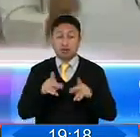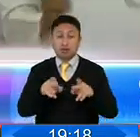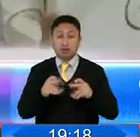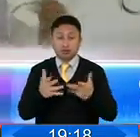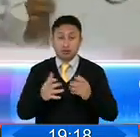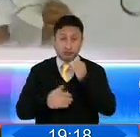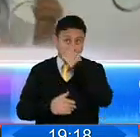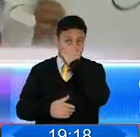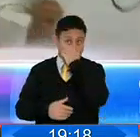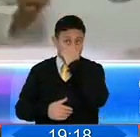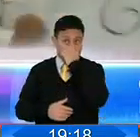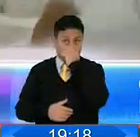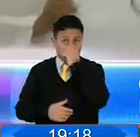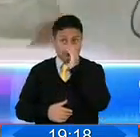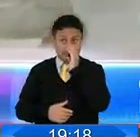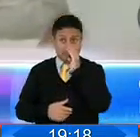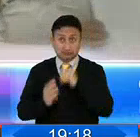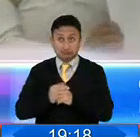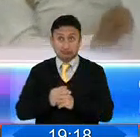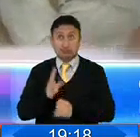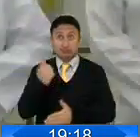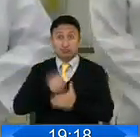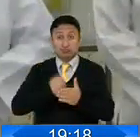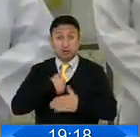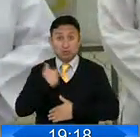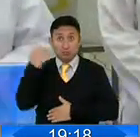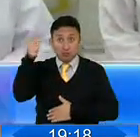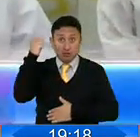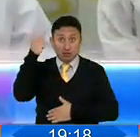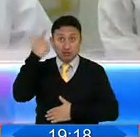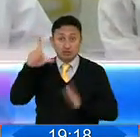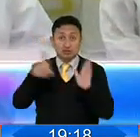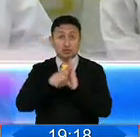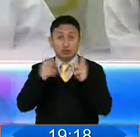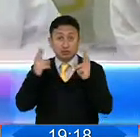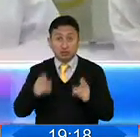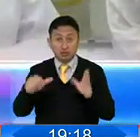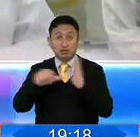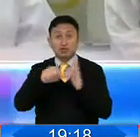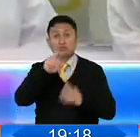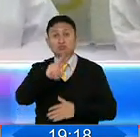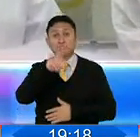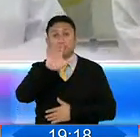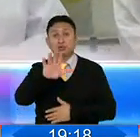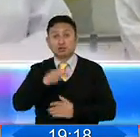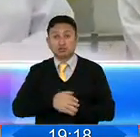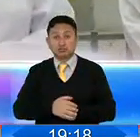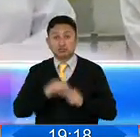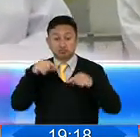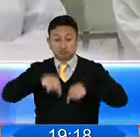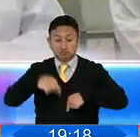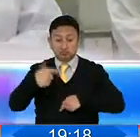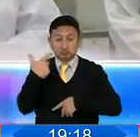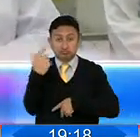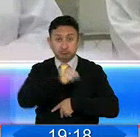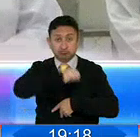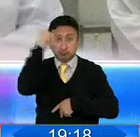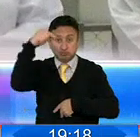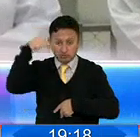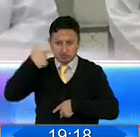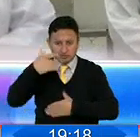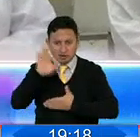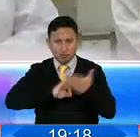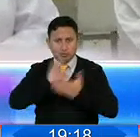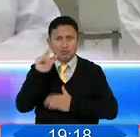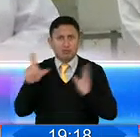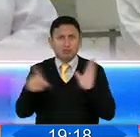presupuestarias. Estamos luchando porque se nos cumpla nuestro derecho de la ley humanitaria, artículo 25, de héroes y heroínas, que ya está aprobada